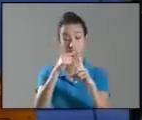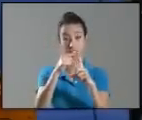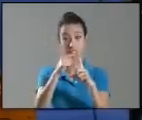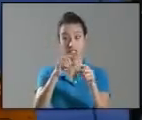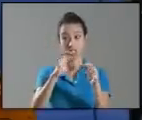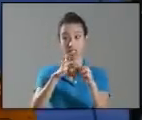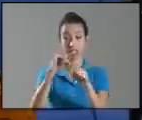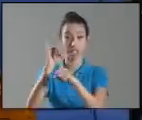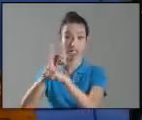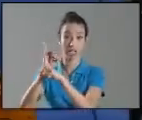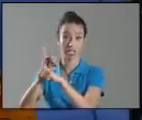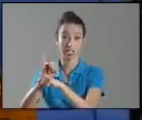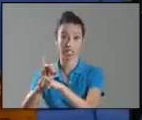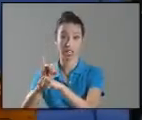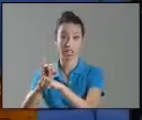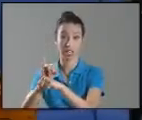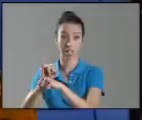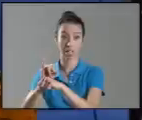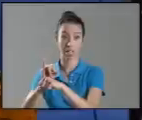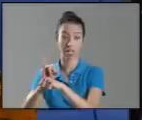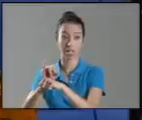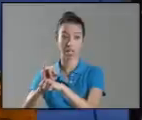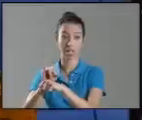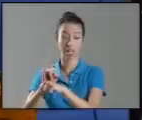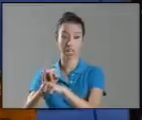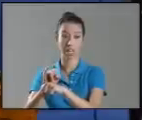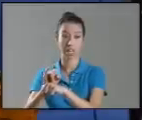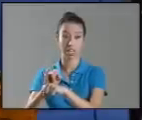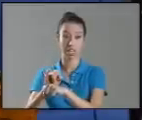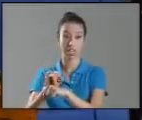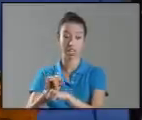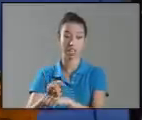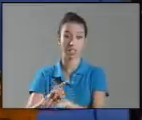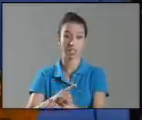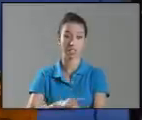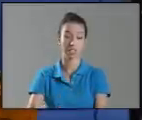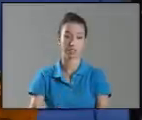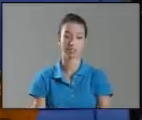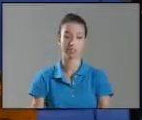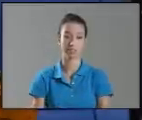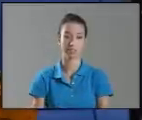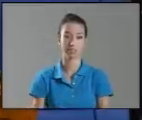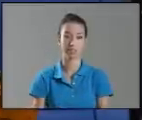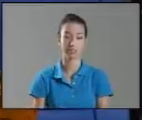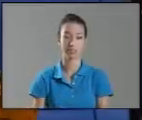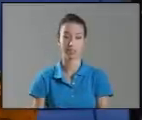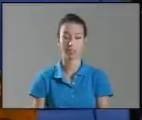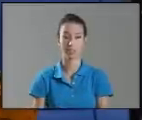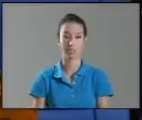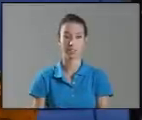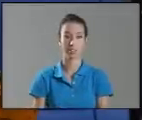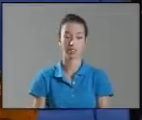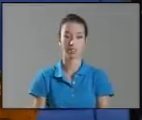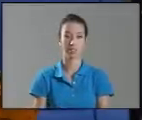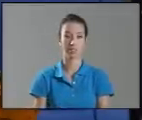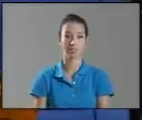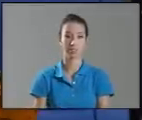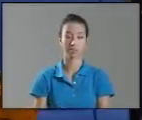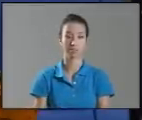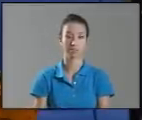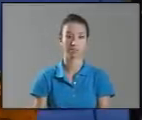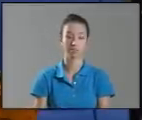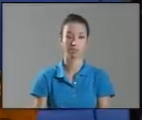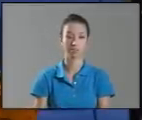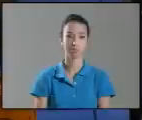Hermano, hay gente que solo le dos palabritas les tiran de su iglesia y es